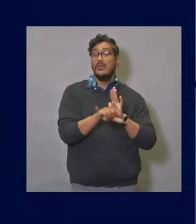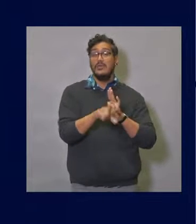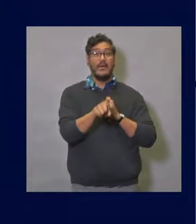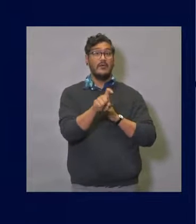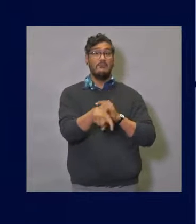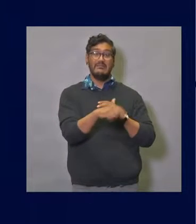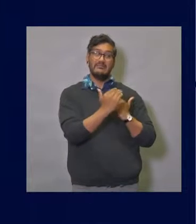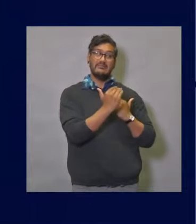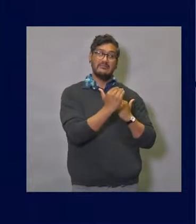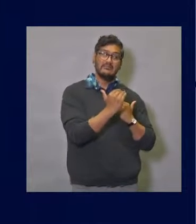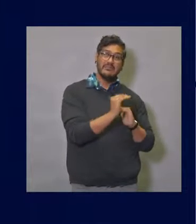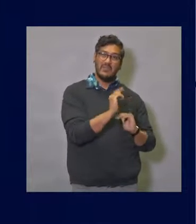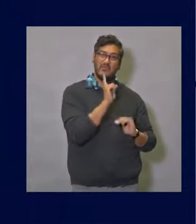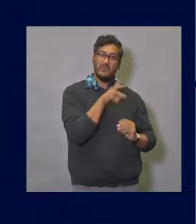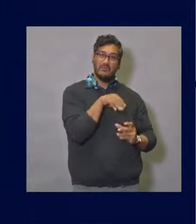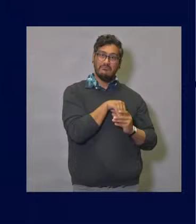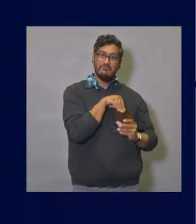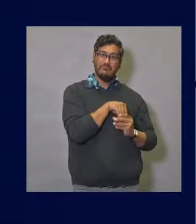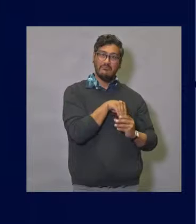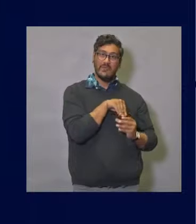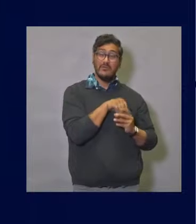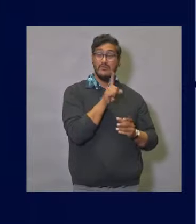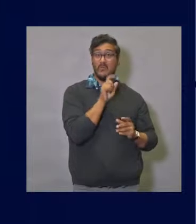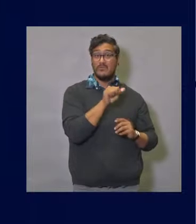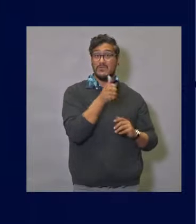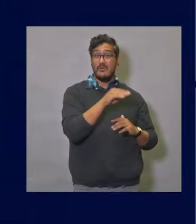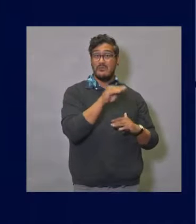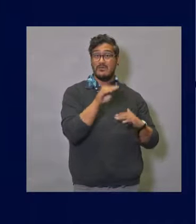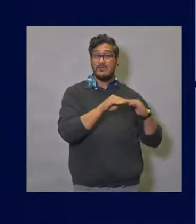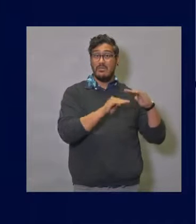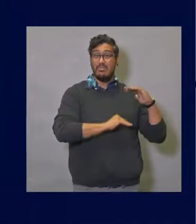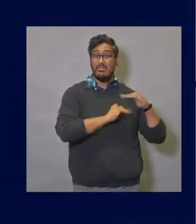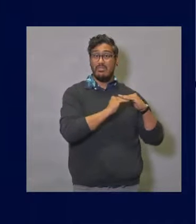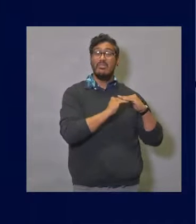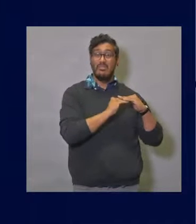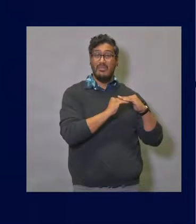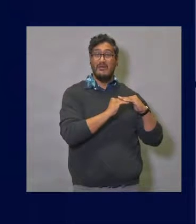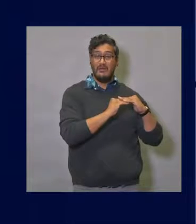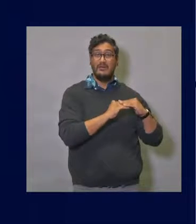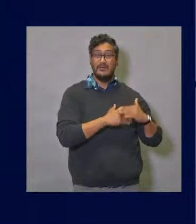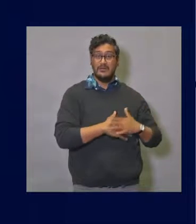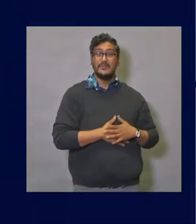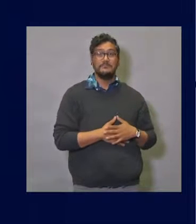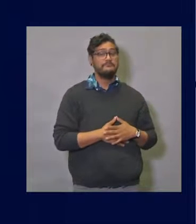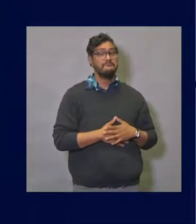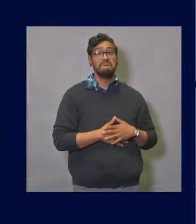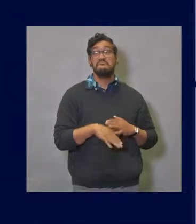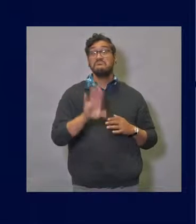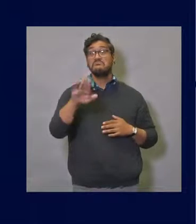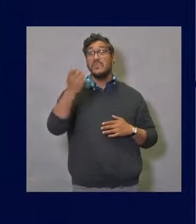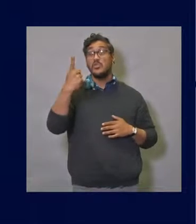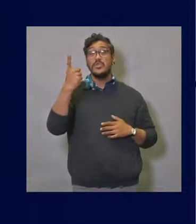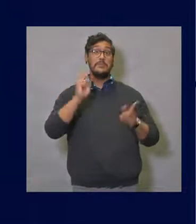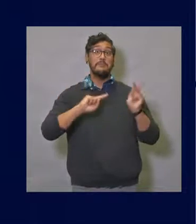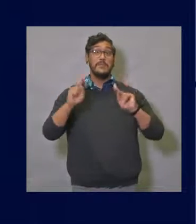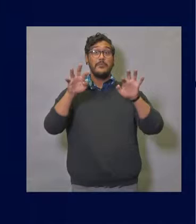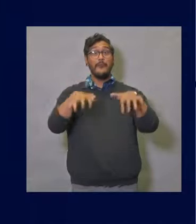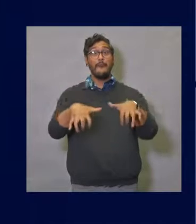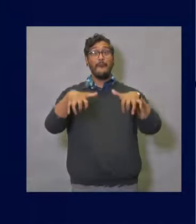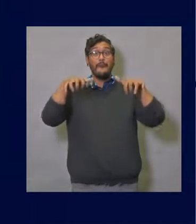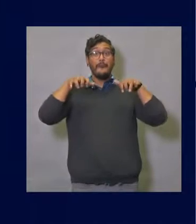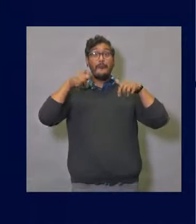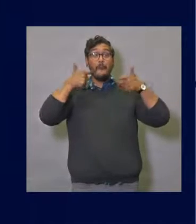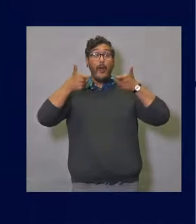actividades deportivas en interiores al 10% de la ocupación máxima. No se permiten observadores para